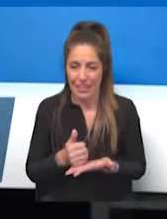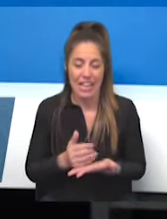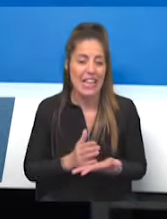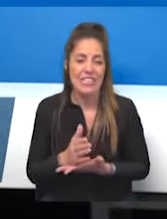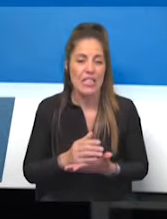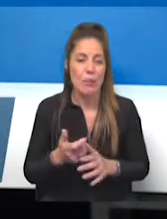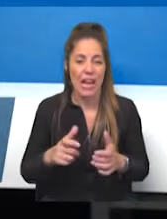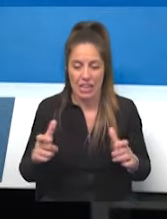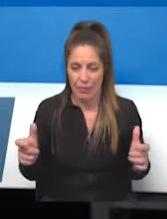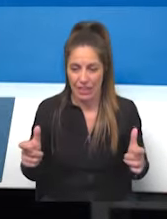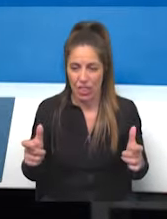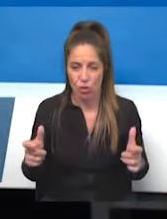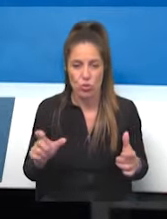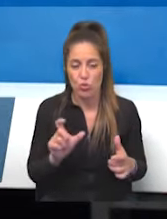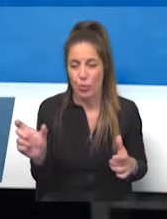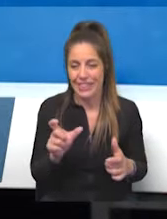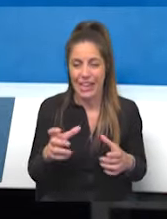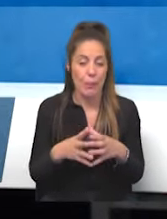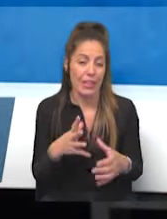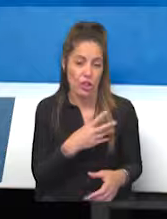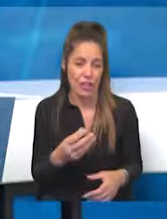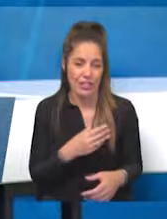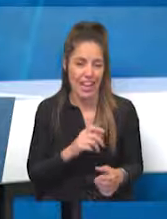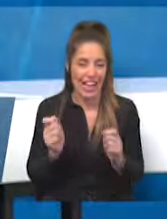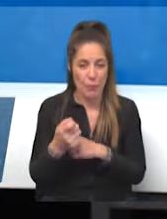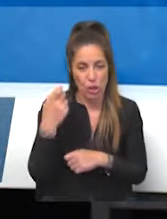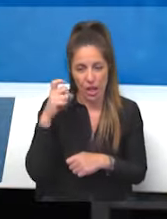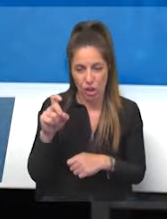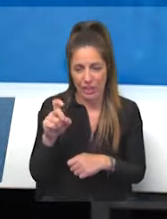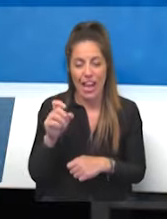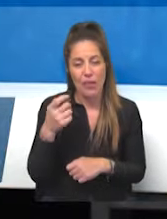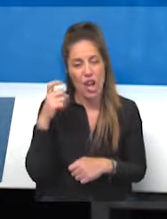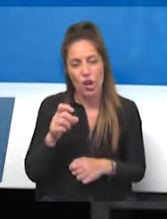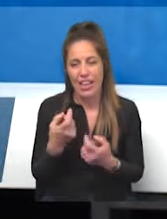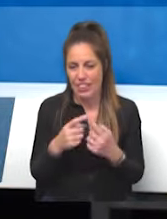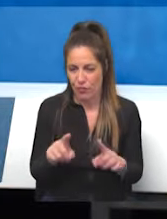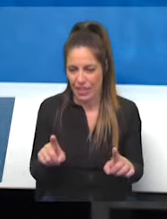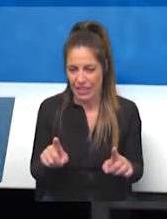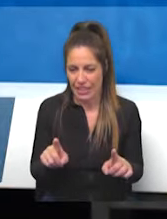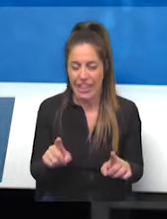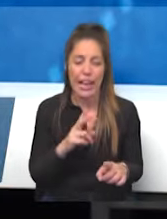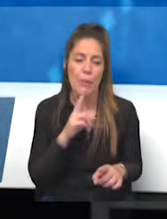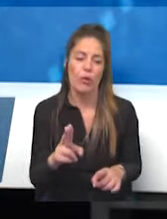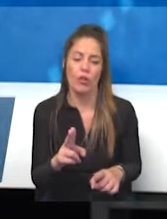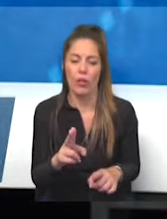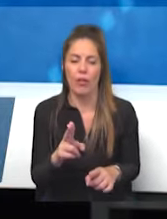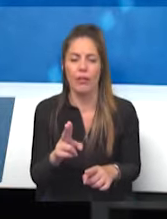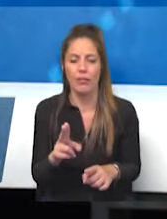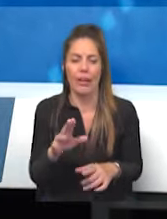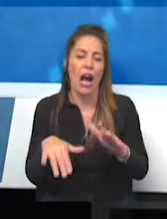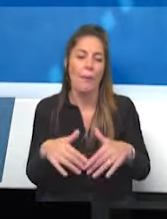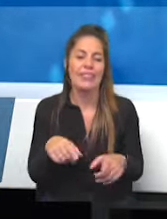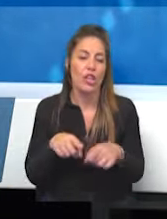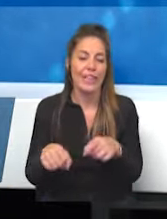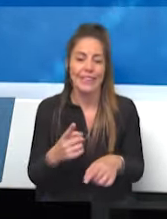acrecentado su ventaja el Partido Nacional ha cambia la lógica no hay una lógica distinta y yo creo que responde tal vez a veces a los